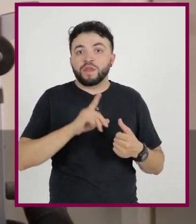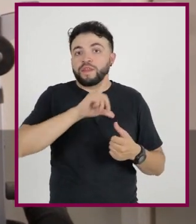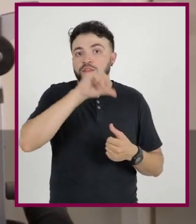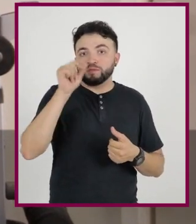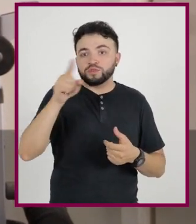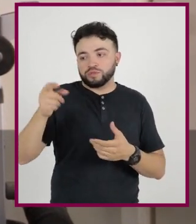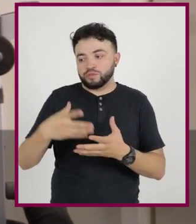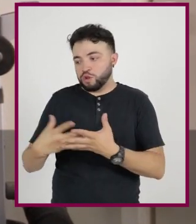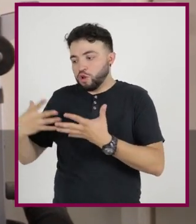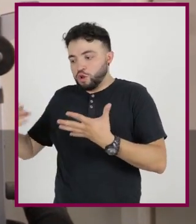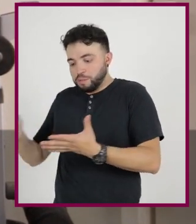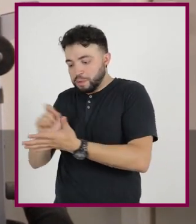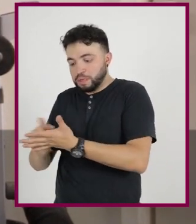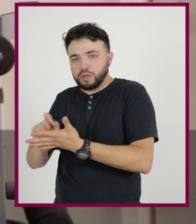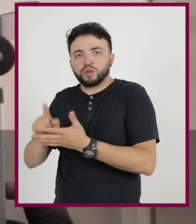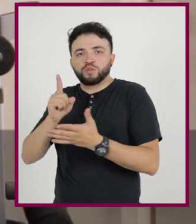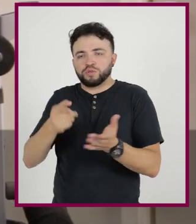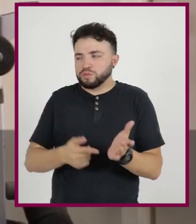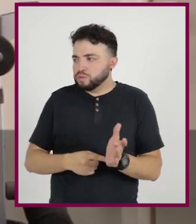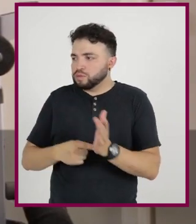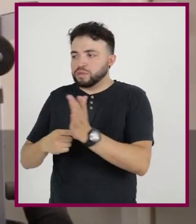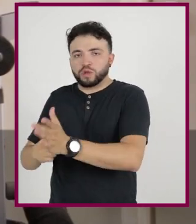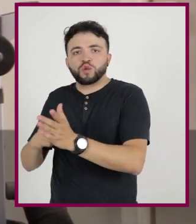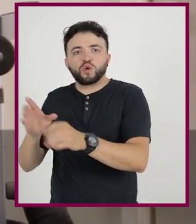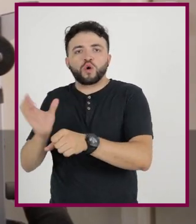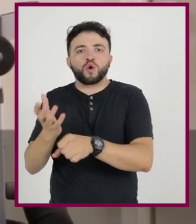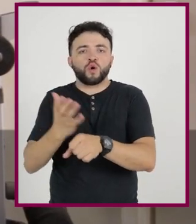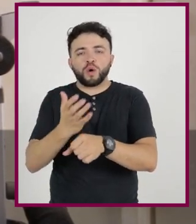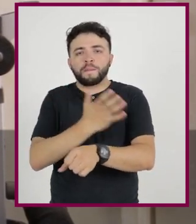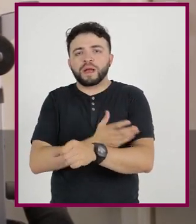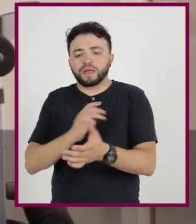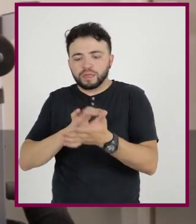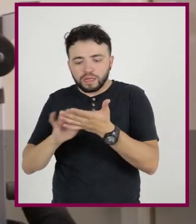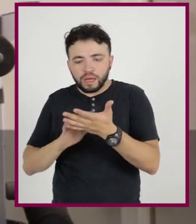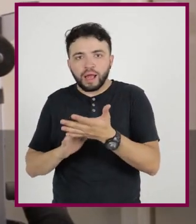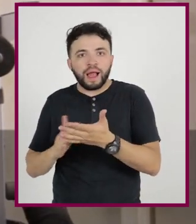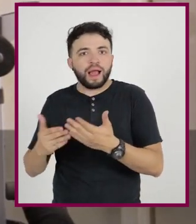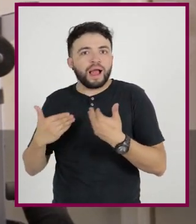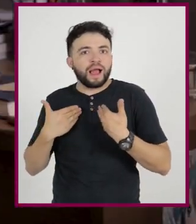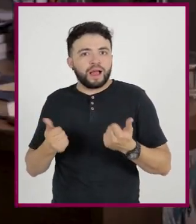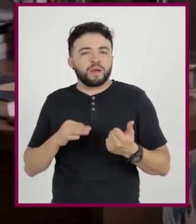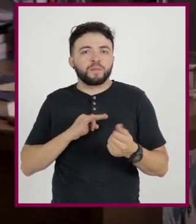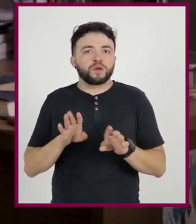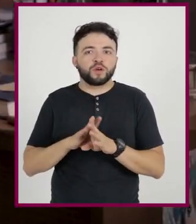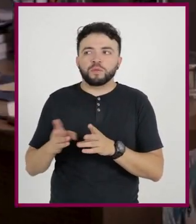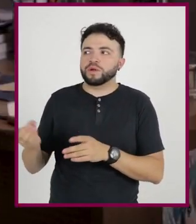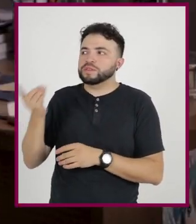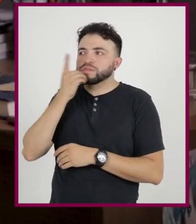leer a un compañero y pídele que retroalimente tu trabajo.